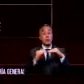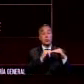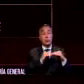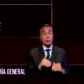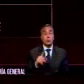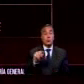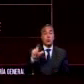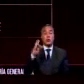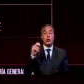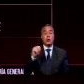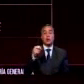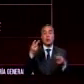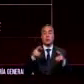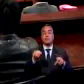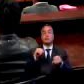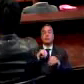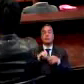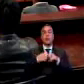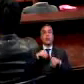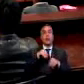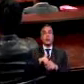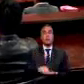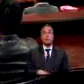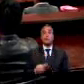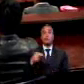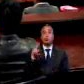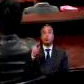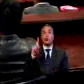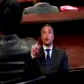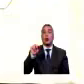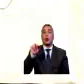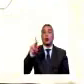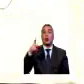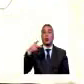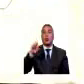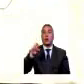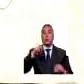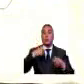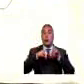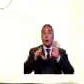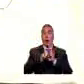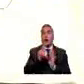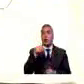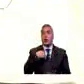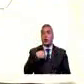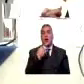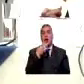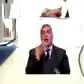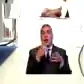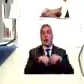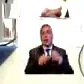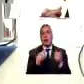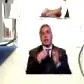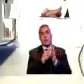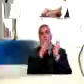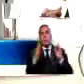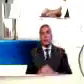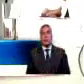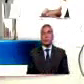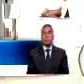del fondo partidario permanente de la IDE. Guadalupe Llori cree que tener una glosa no es un delito. Dice que alguien quiere manchar su imagen. ¿Quieren